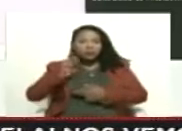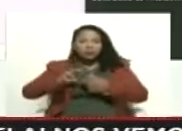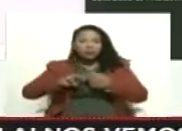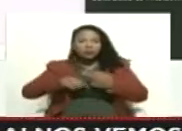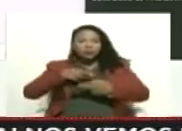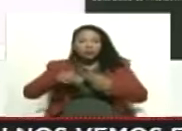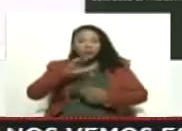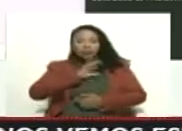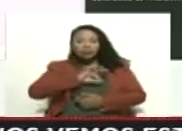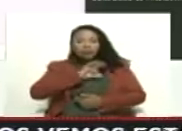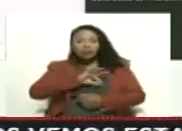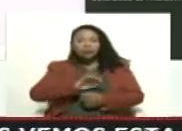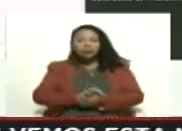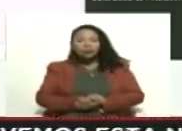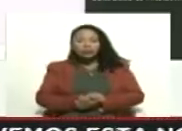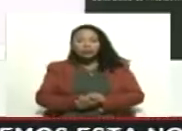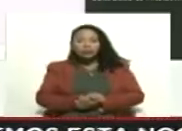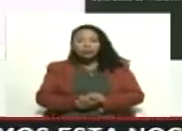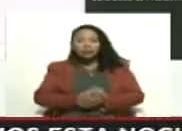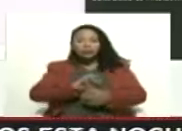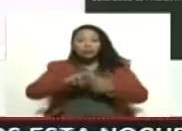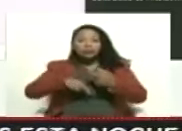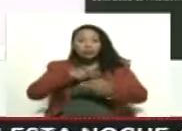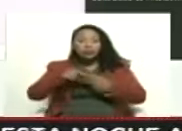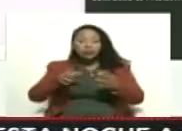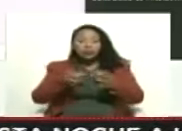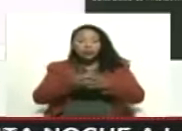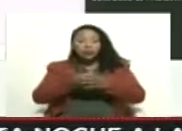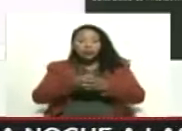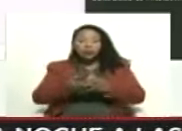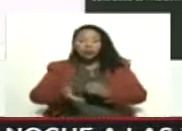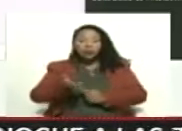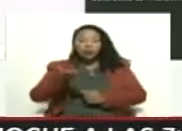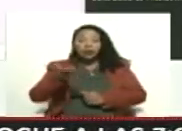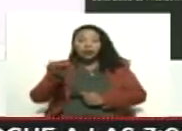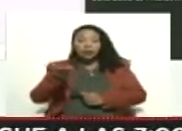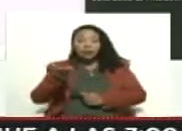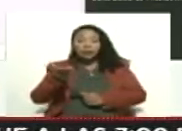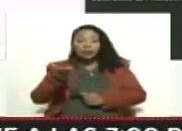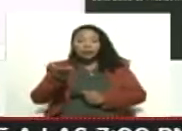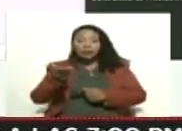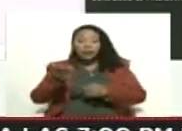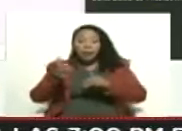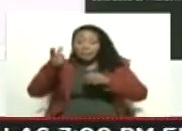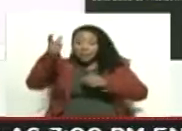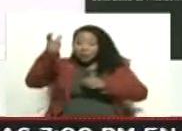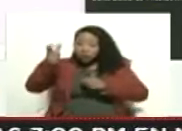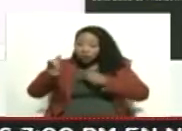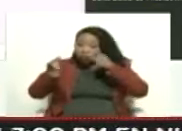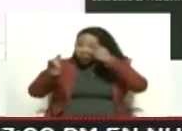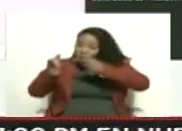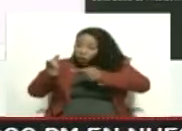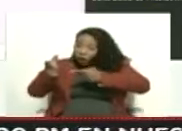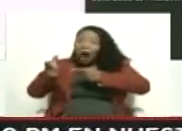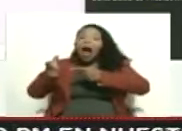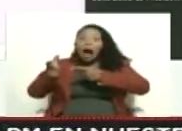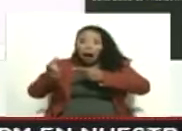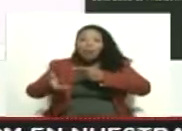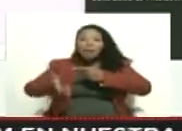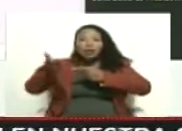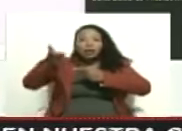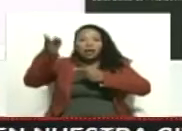socialista o una Revolución donde los más importante sea el ser humano el ser humano